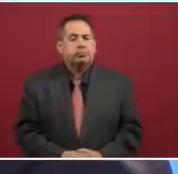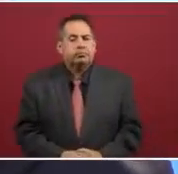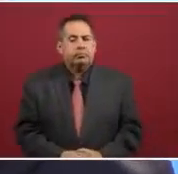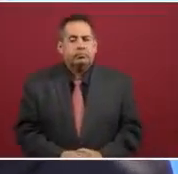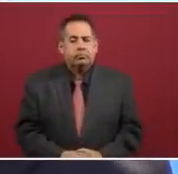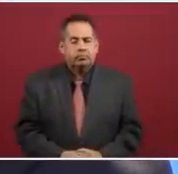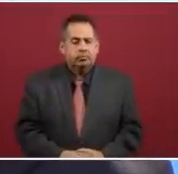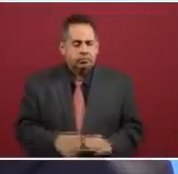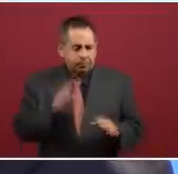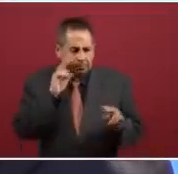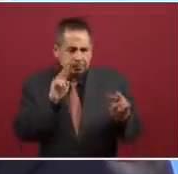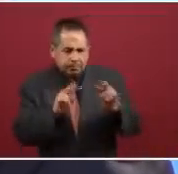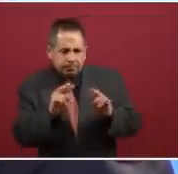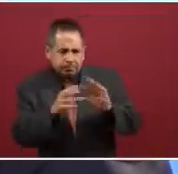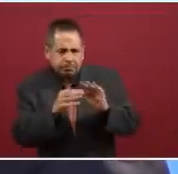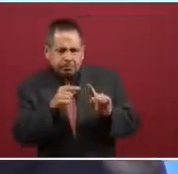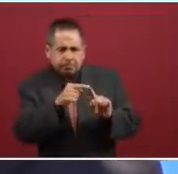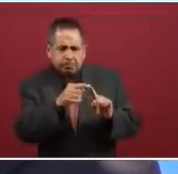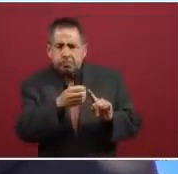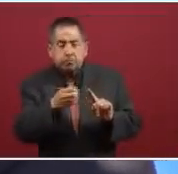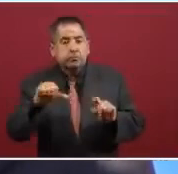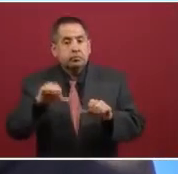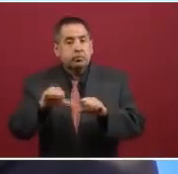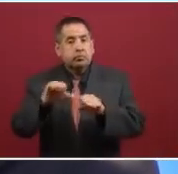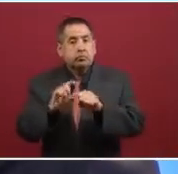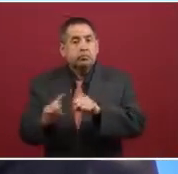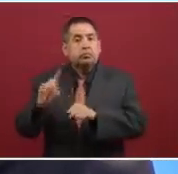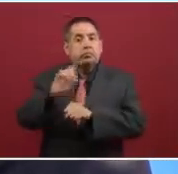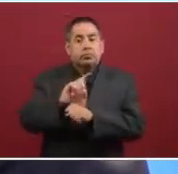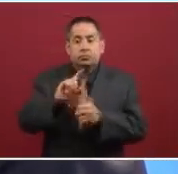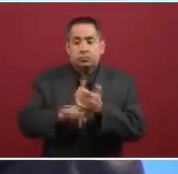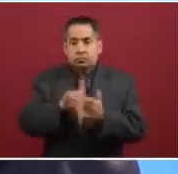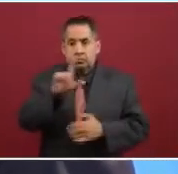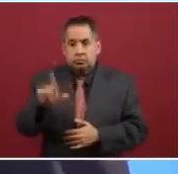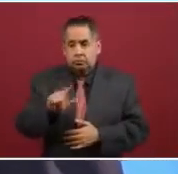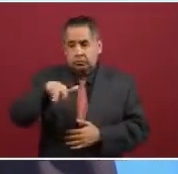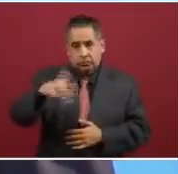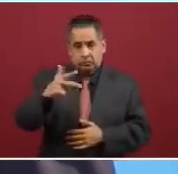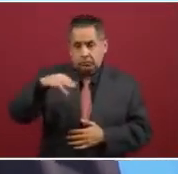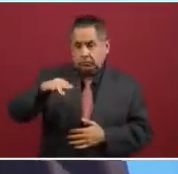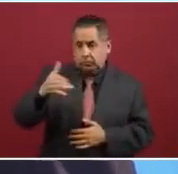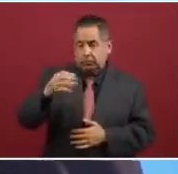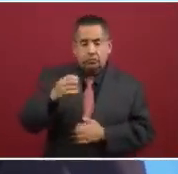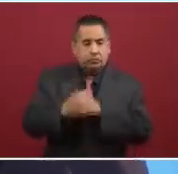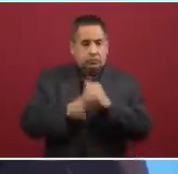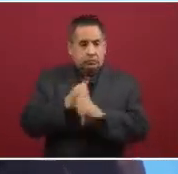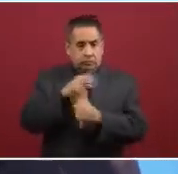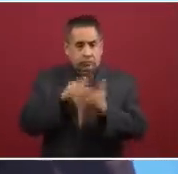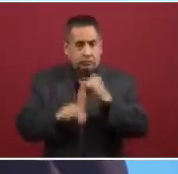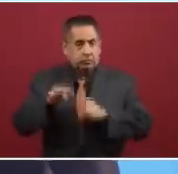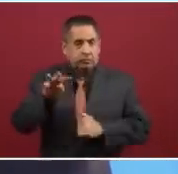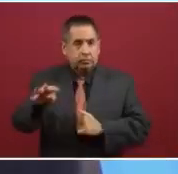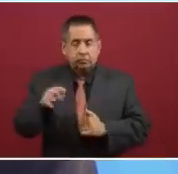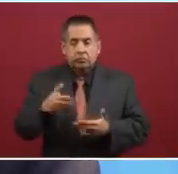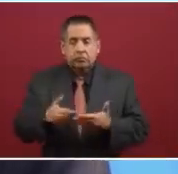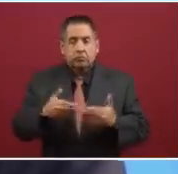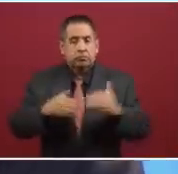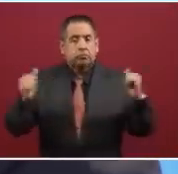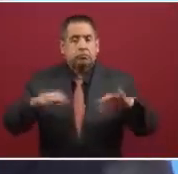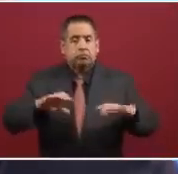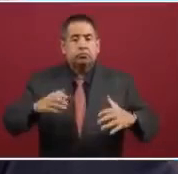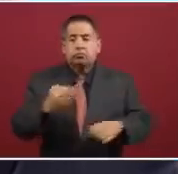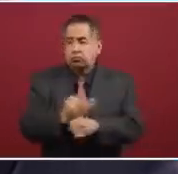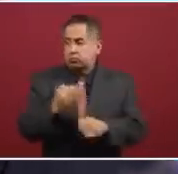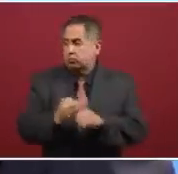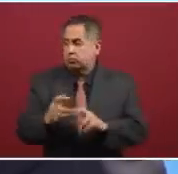tal premisa, el día de hoy, lunes 13 de mayo de 2019, nos encontramos en esta